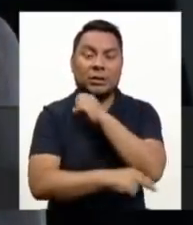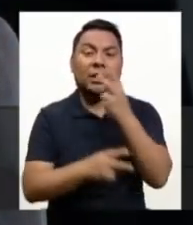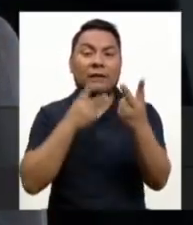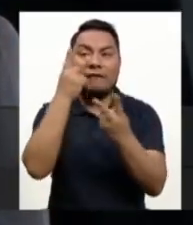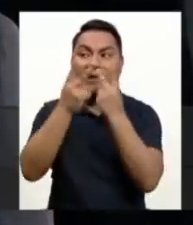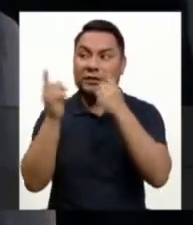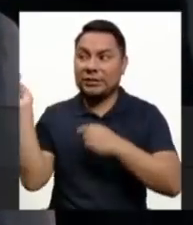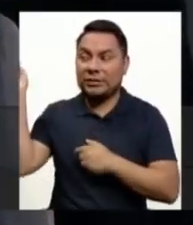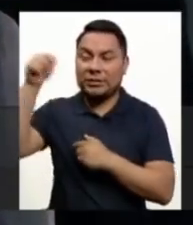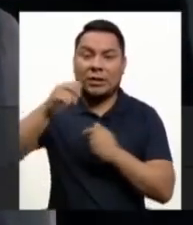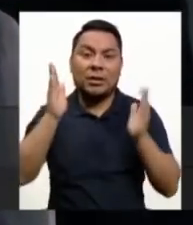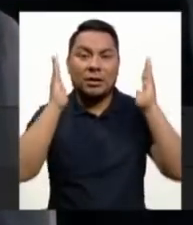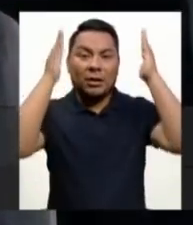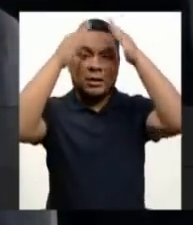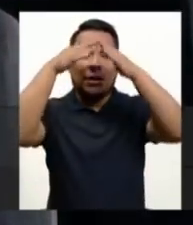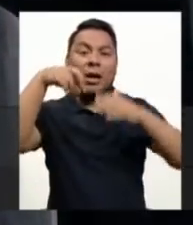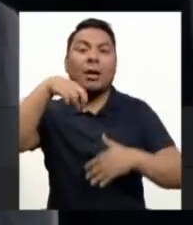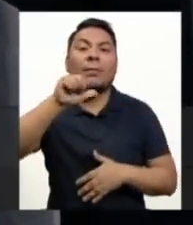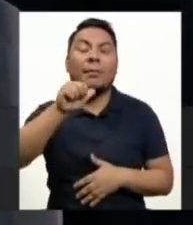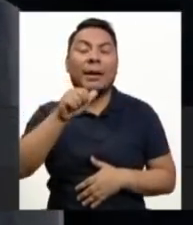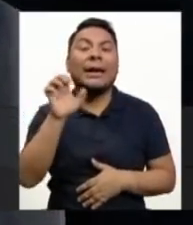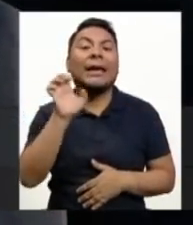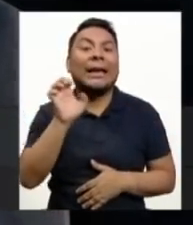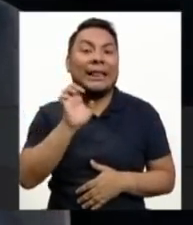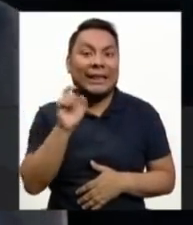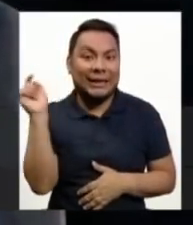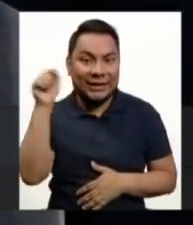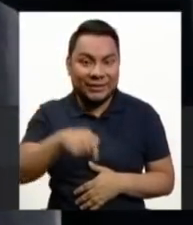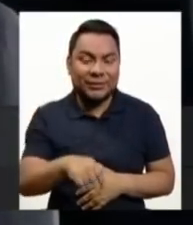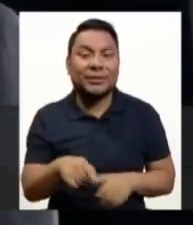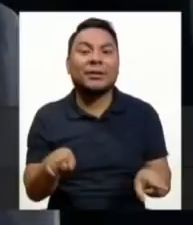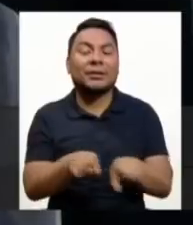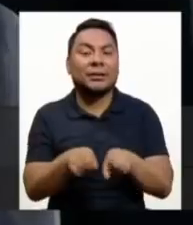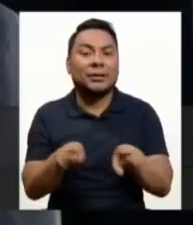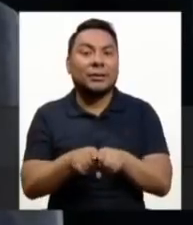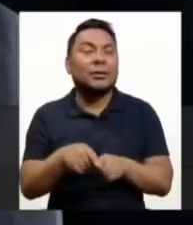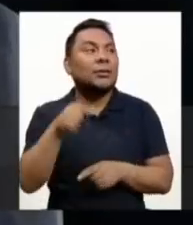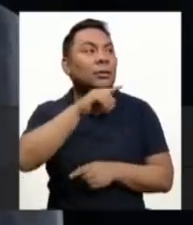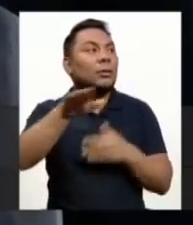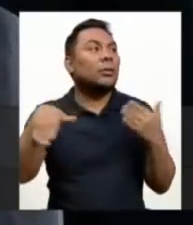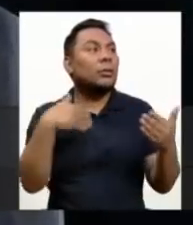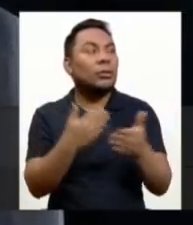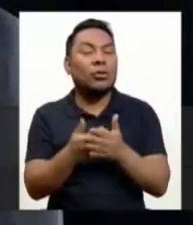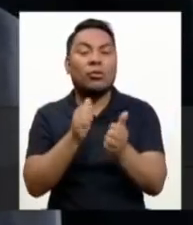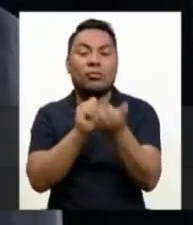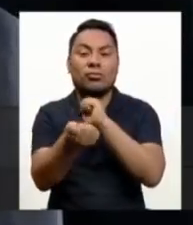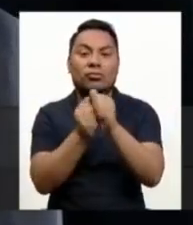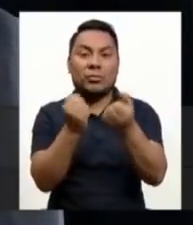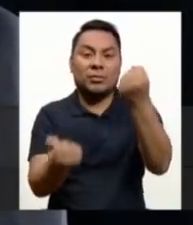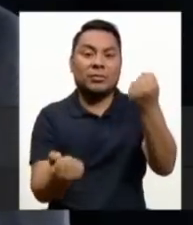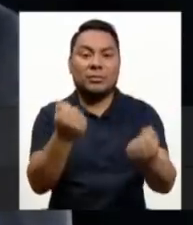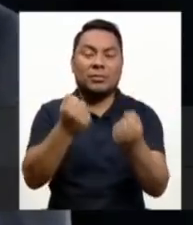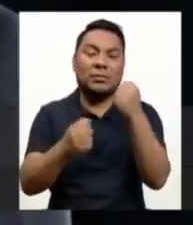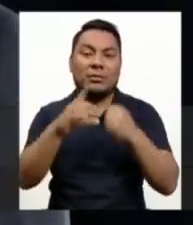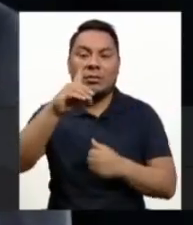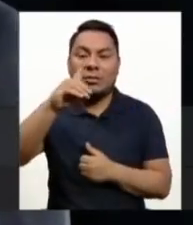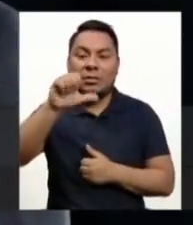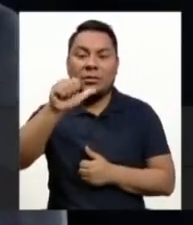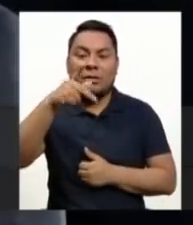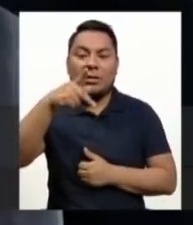realizará el Papa Francisco en enero y la competencia de automovilística Dakar